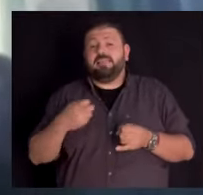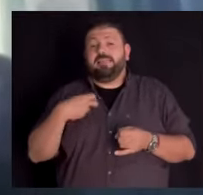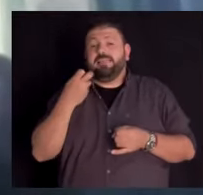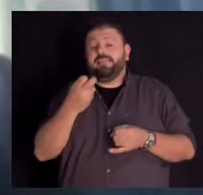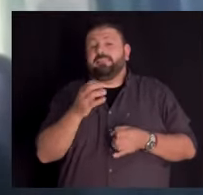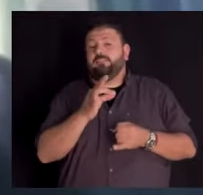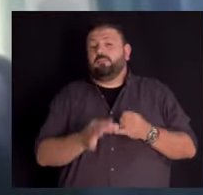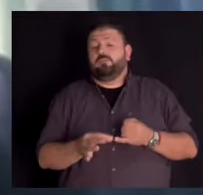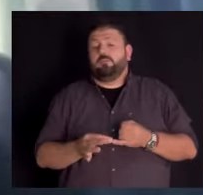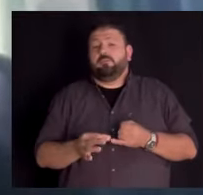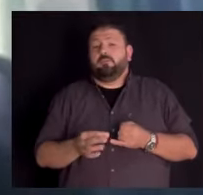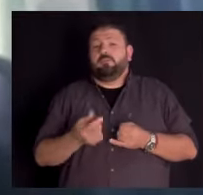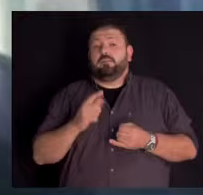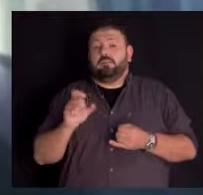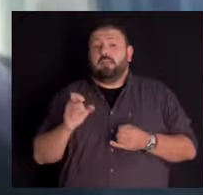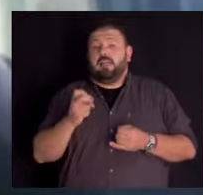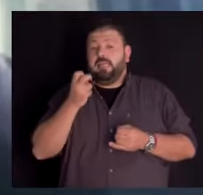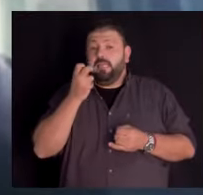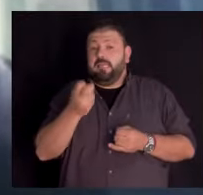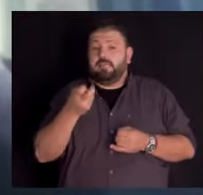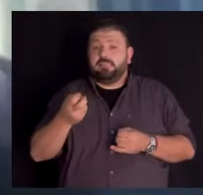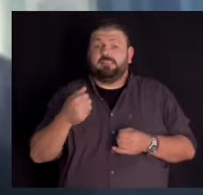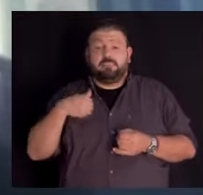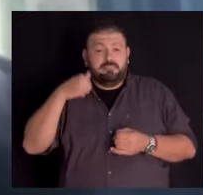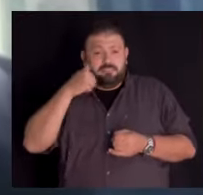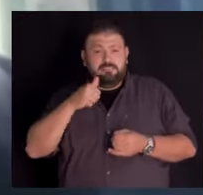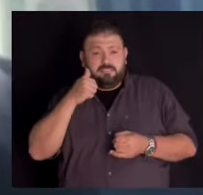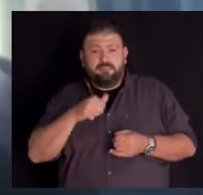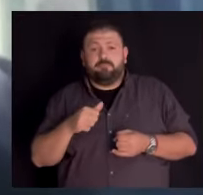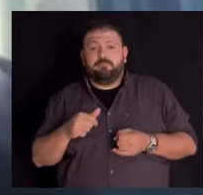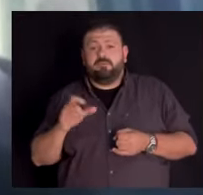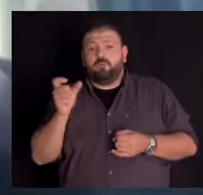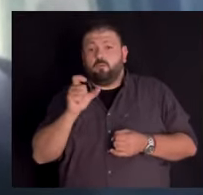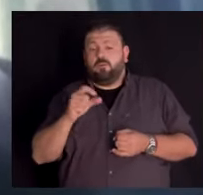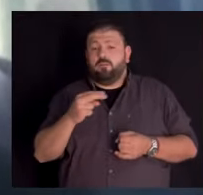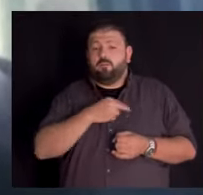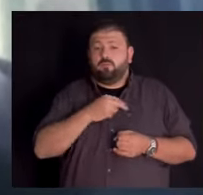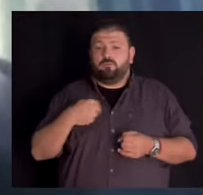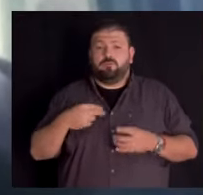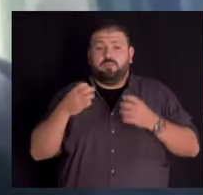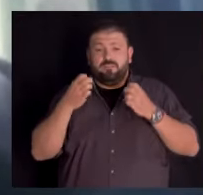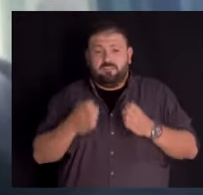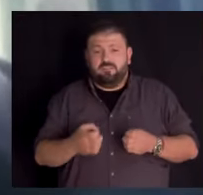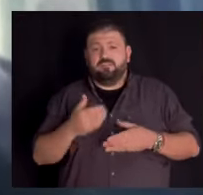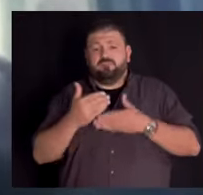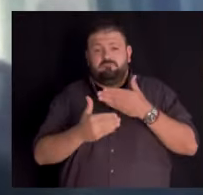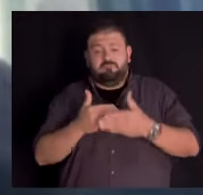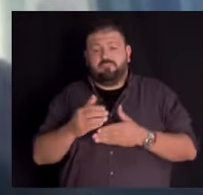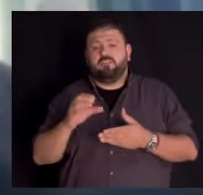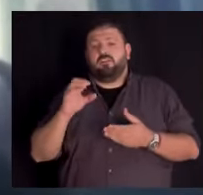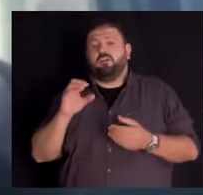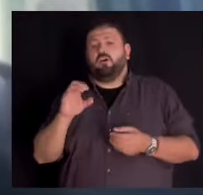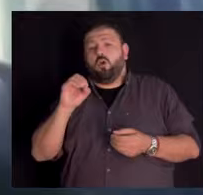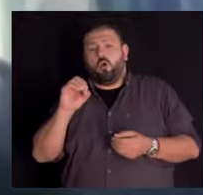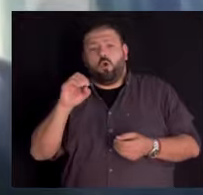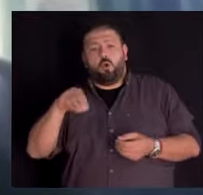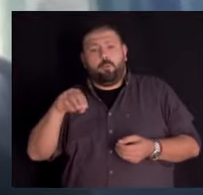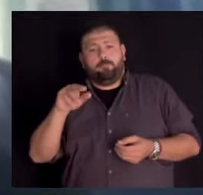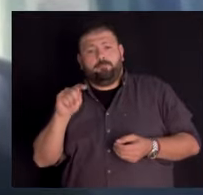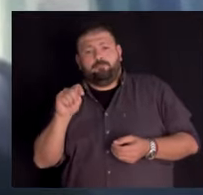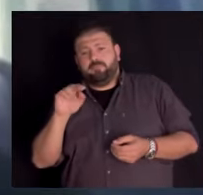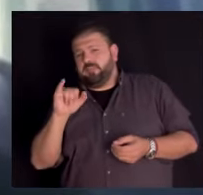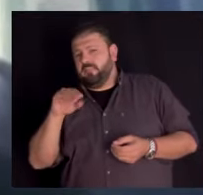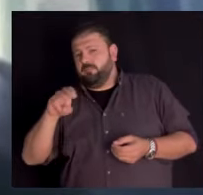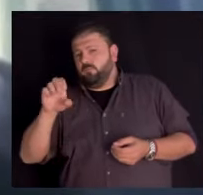gel, ¿sí? Entonces, fíjate qué padre, al estarle dando, por ejemplo, Optimus con OmniPlus, que aplica también para adultos,